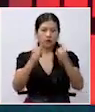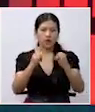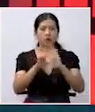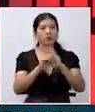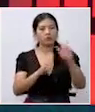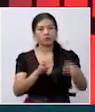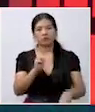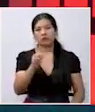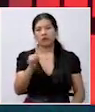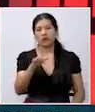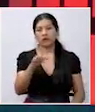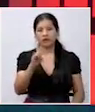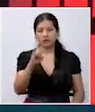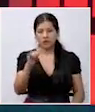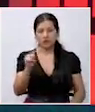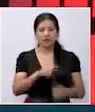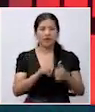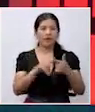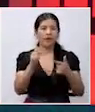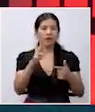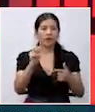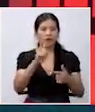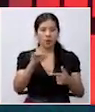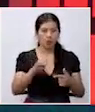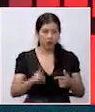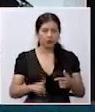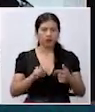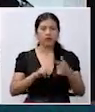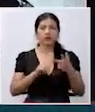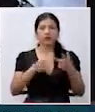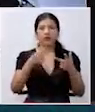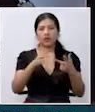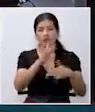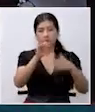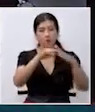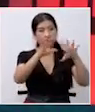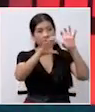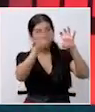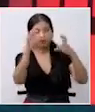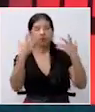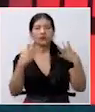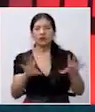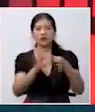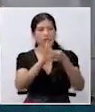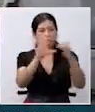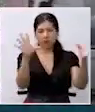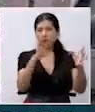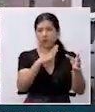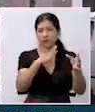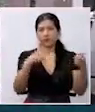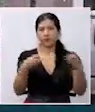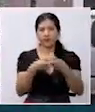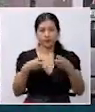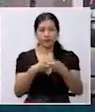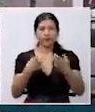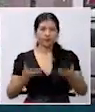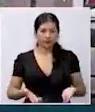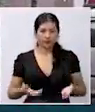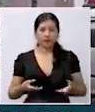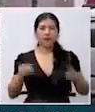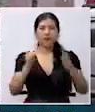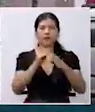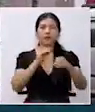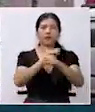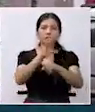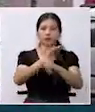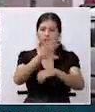Mallasilla, Aranjuez, Bajo Sehuencoma, Gramadal, esas zonas están con energía. Se recomienda a la población ante